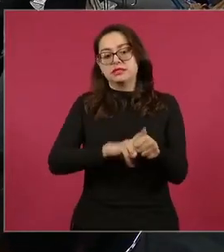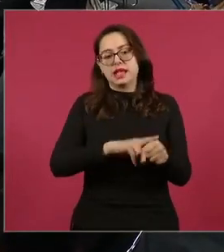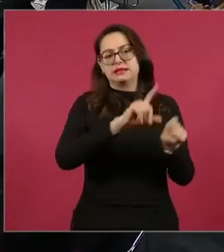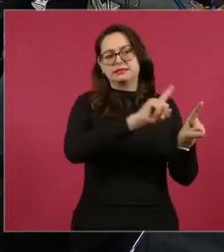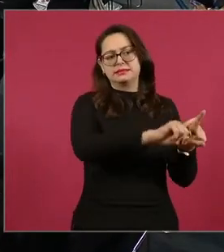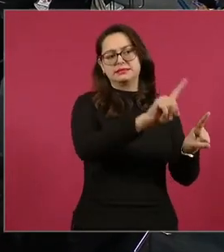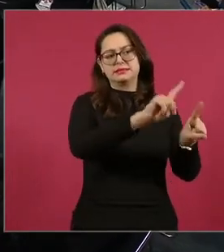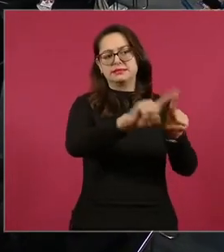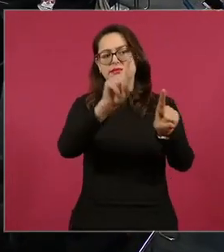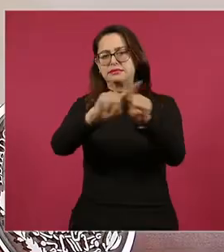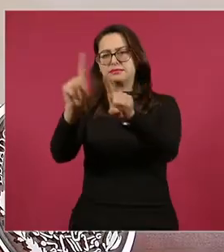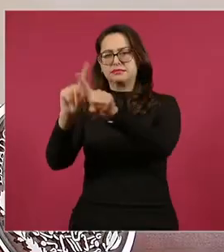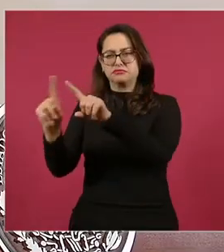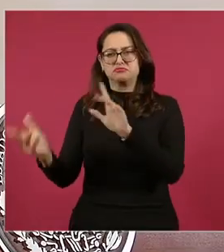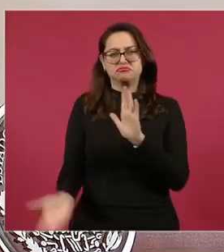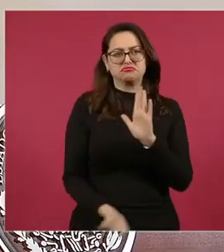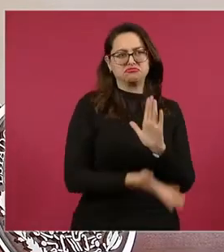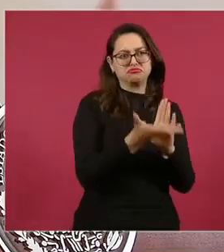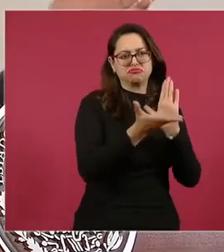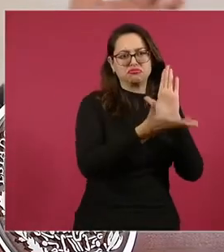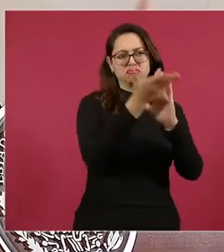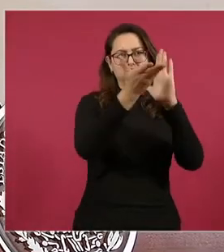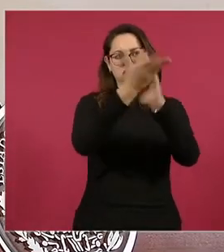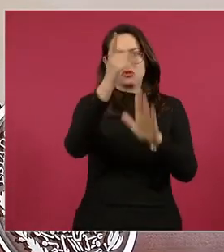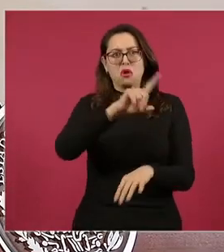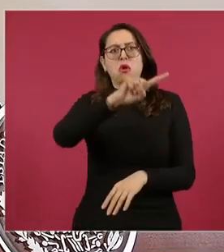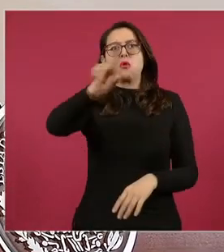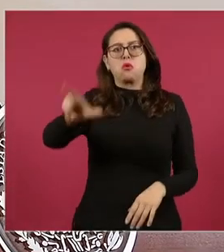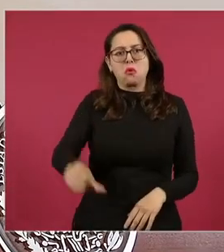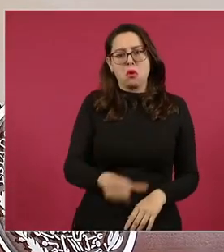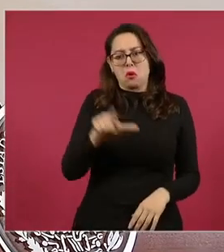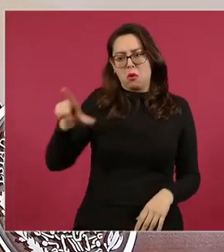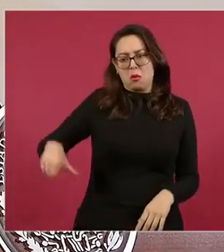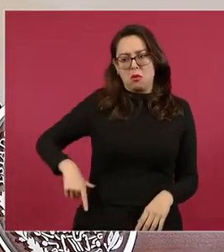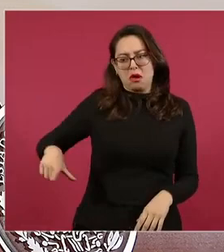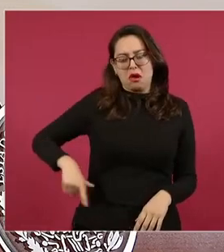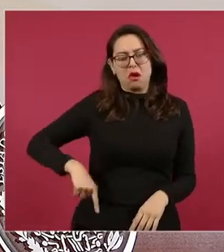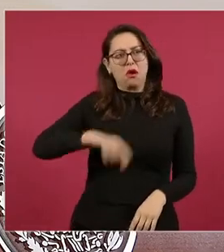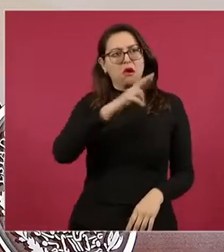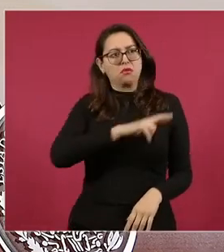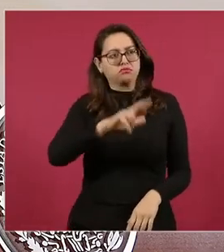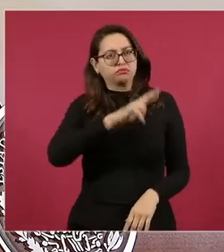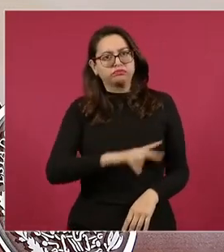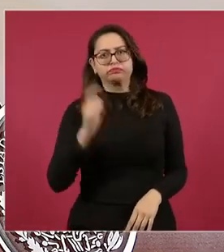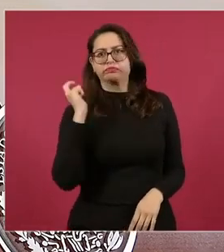Un hospital que cuesta, acabamos de hacer avalúos,